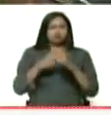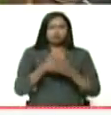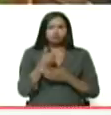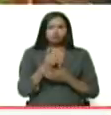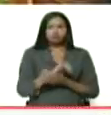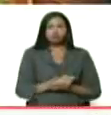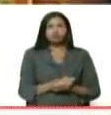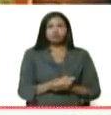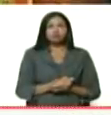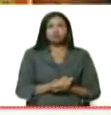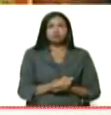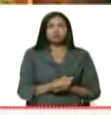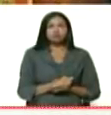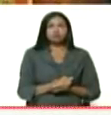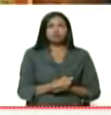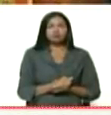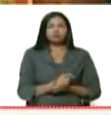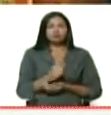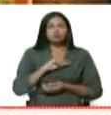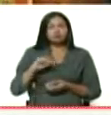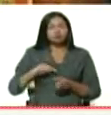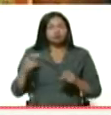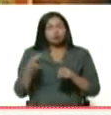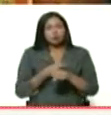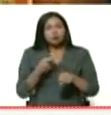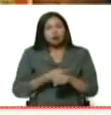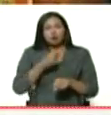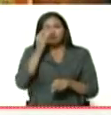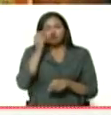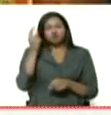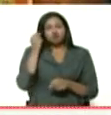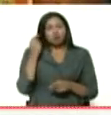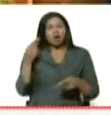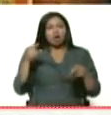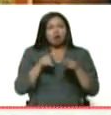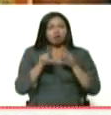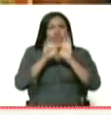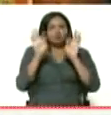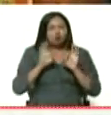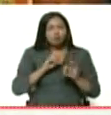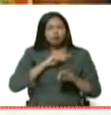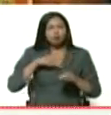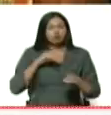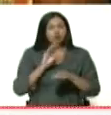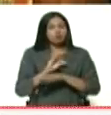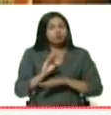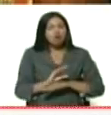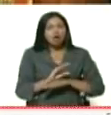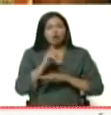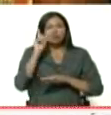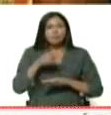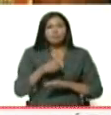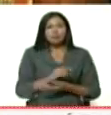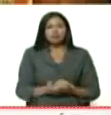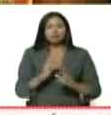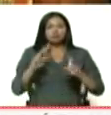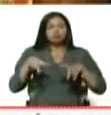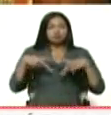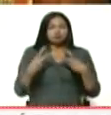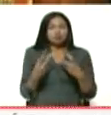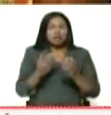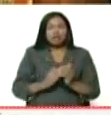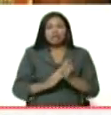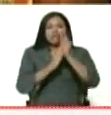Sé que nuestros gobernadores y gobernadoras, y los protectores y las protectoras, se han convertido en